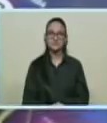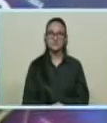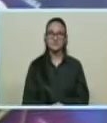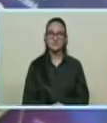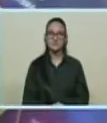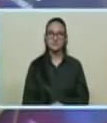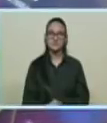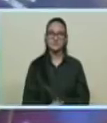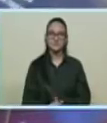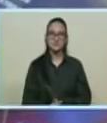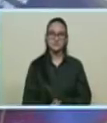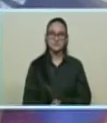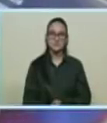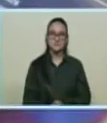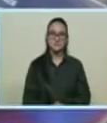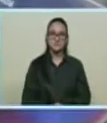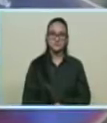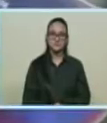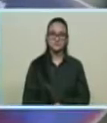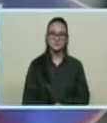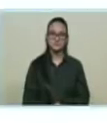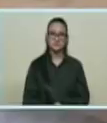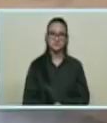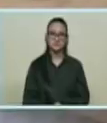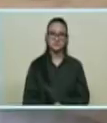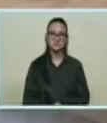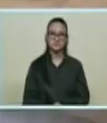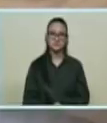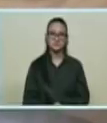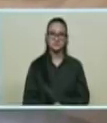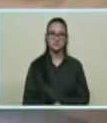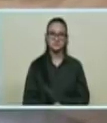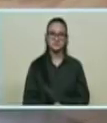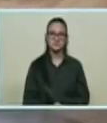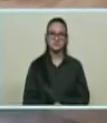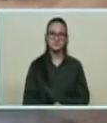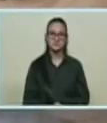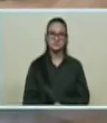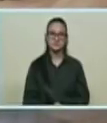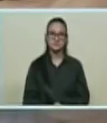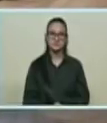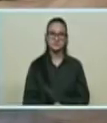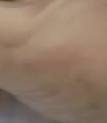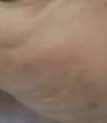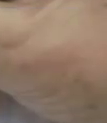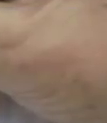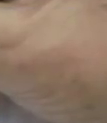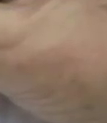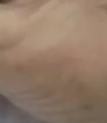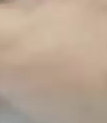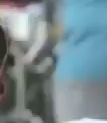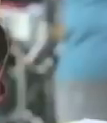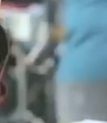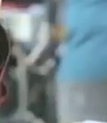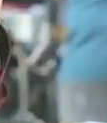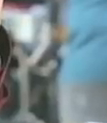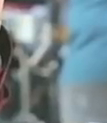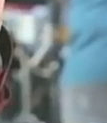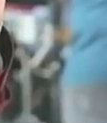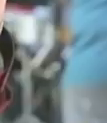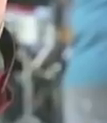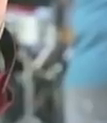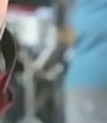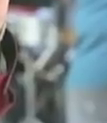bien registrado para avanzar al futuro. Las gracias le doy por siempre al presidente